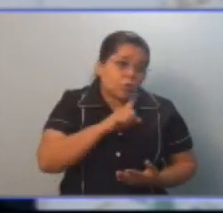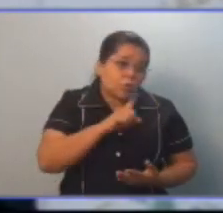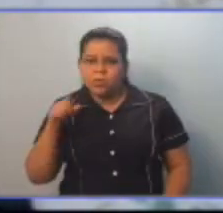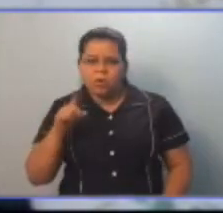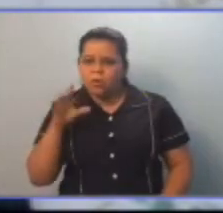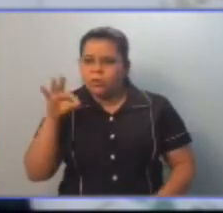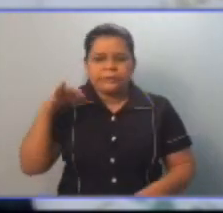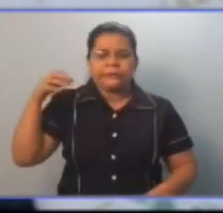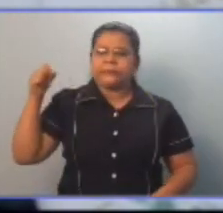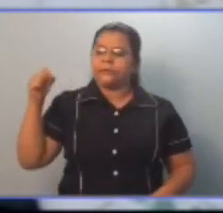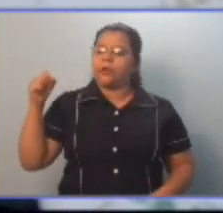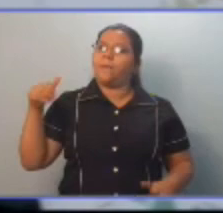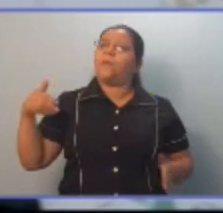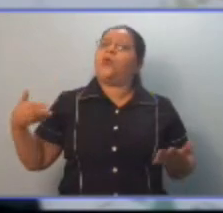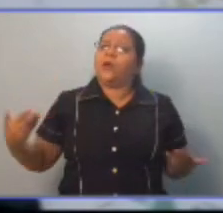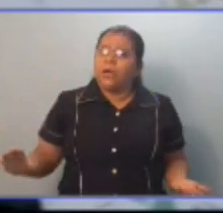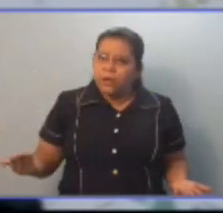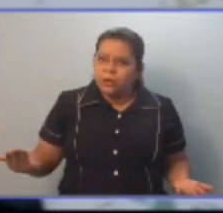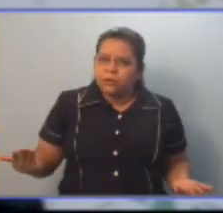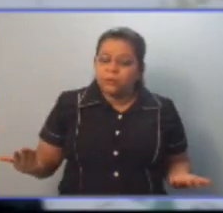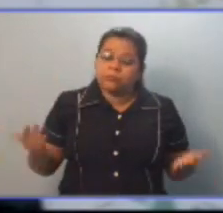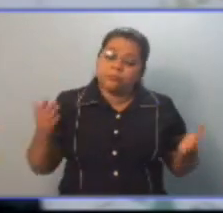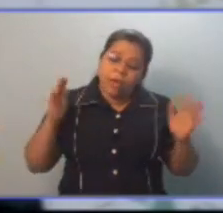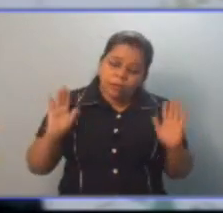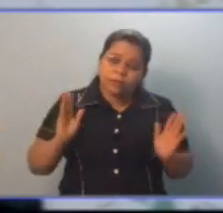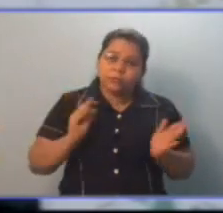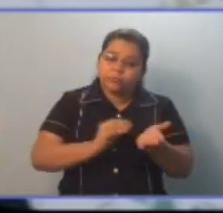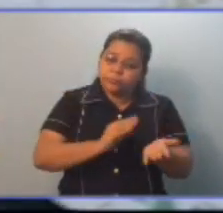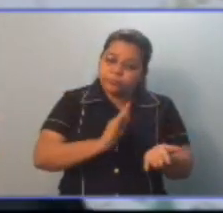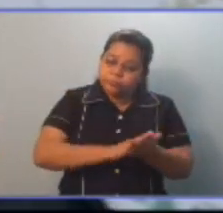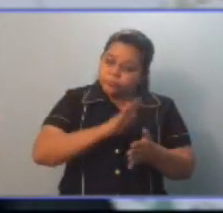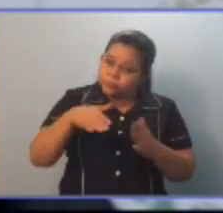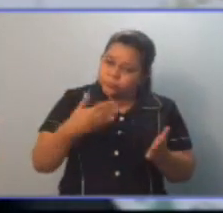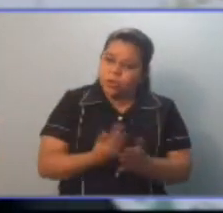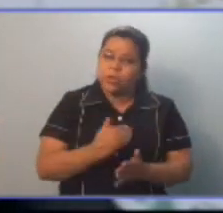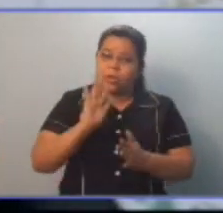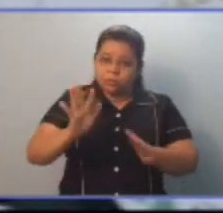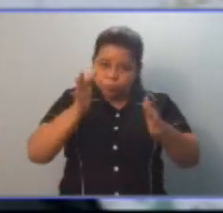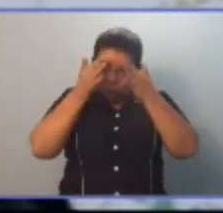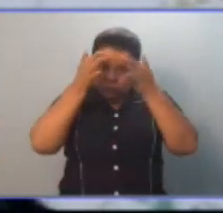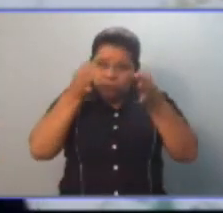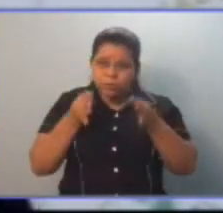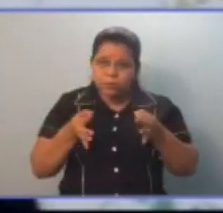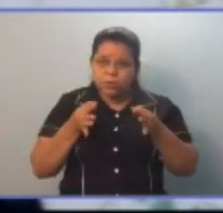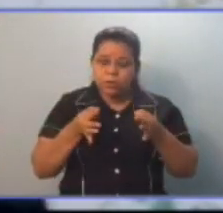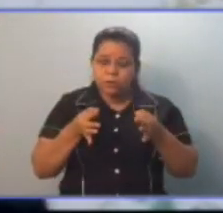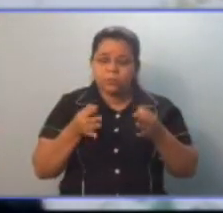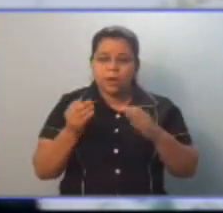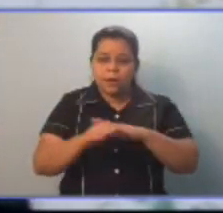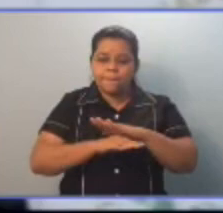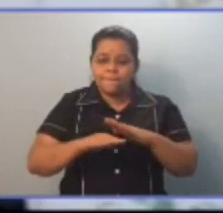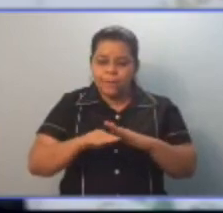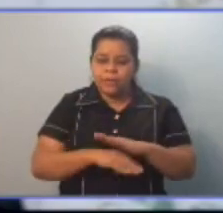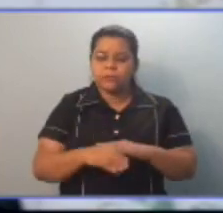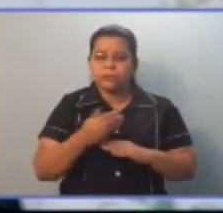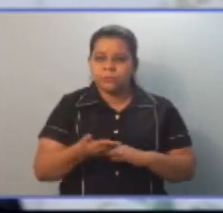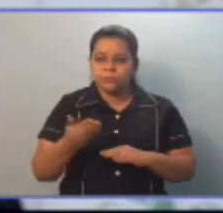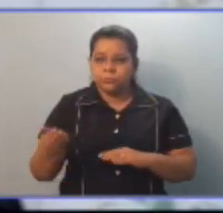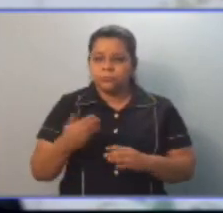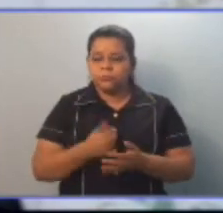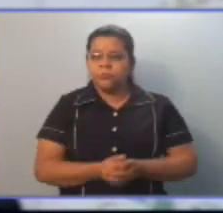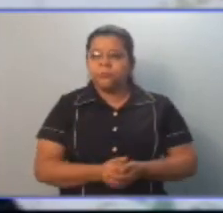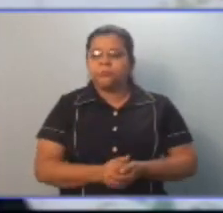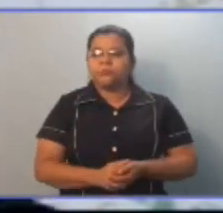¿por qué me abstengo? En ese sentido va a quedar plasmado que su decisión no está más que basada en hechos que están sobre la